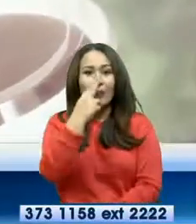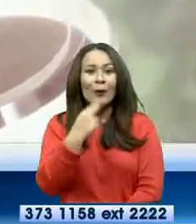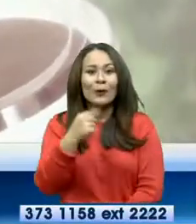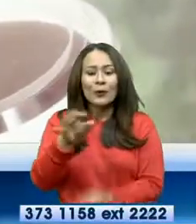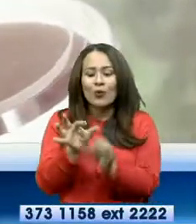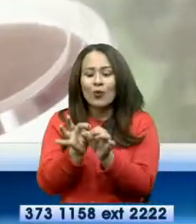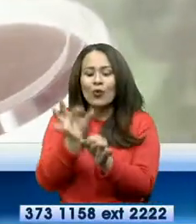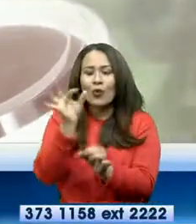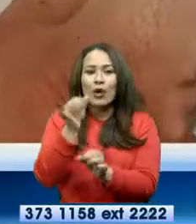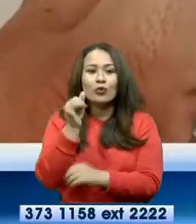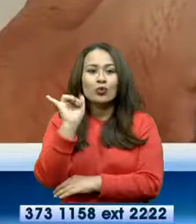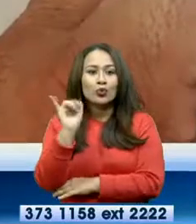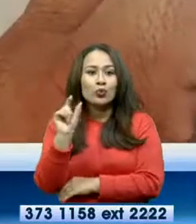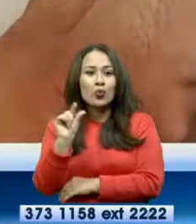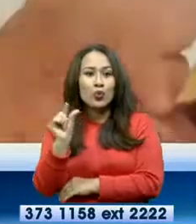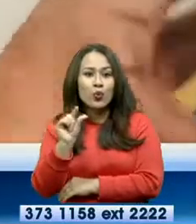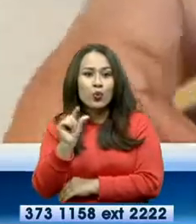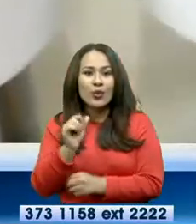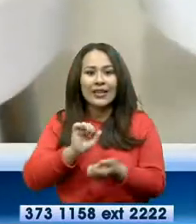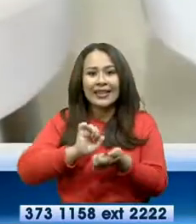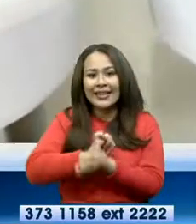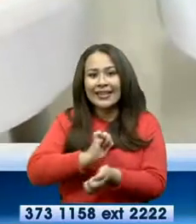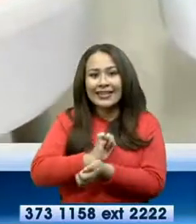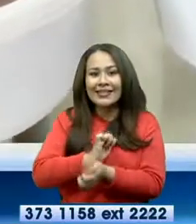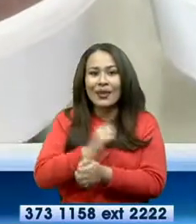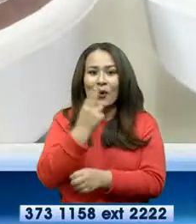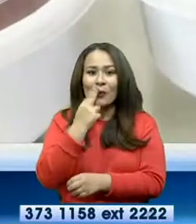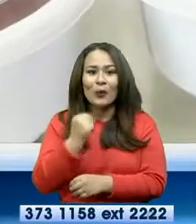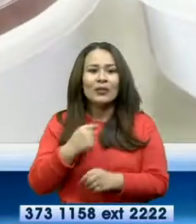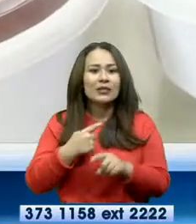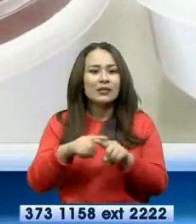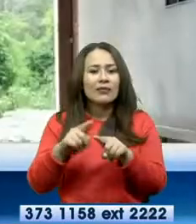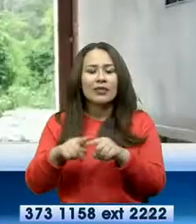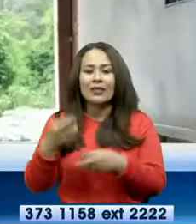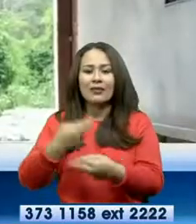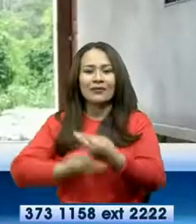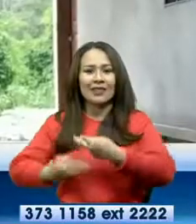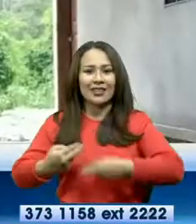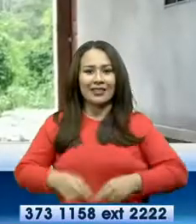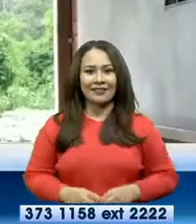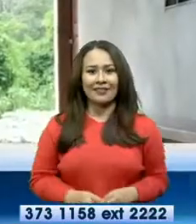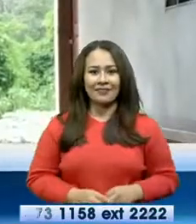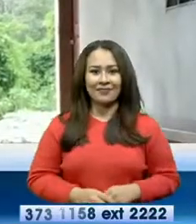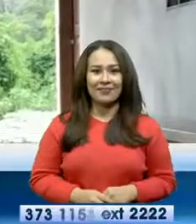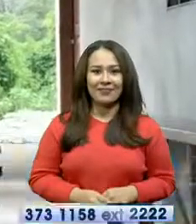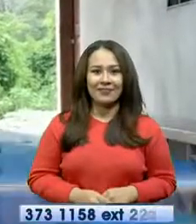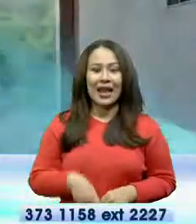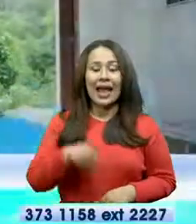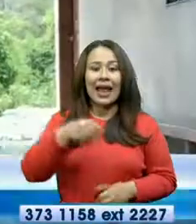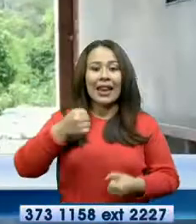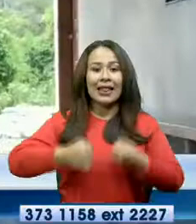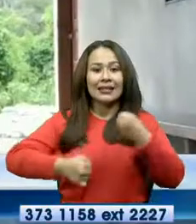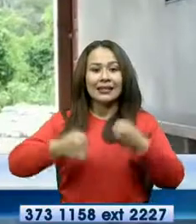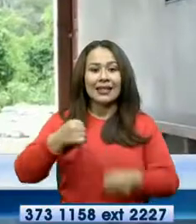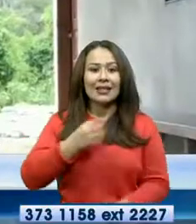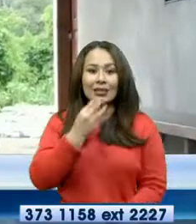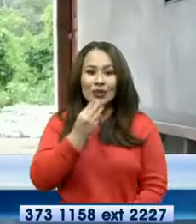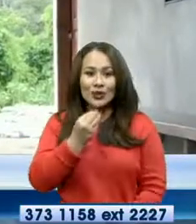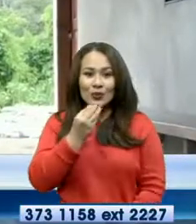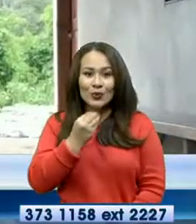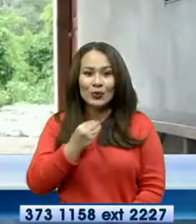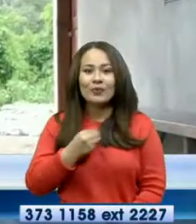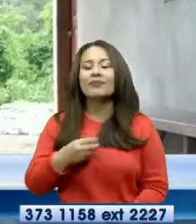bolos, el yogur, el queso y manjares que son comercializados. Cocinamos la leche de chiva, que se enfríe y de ahí ya